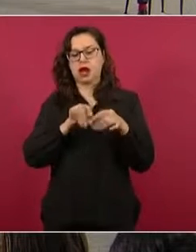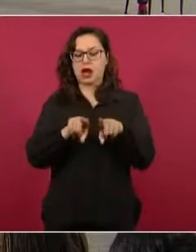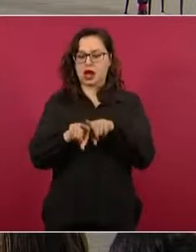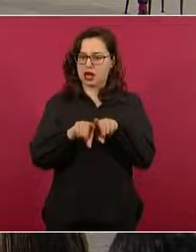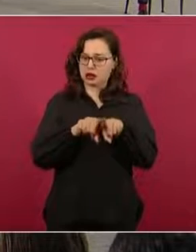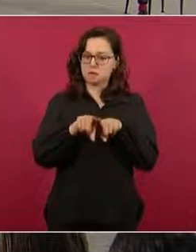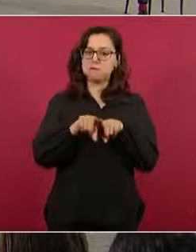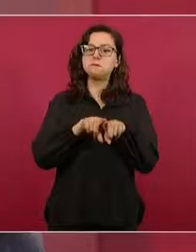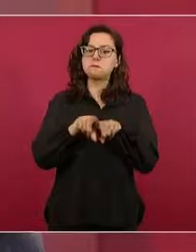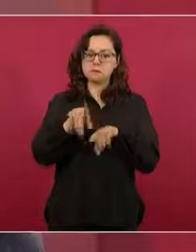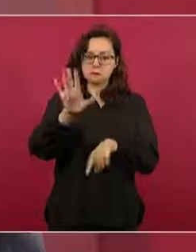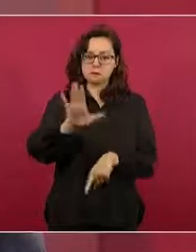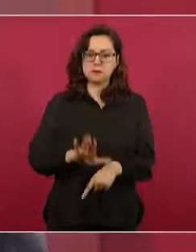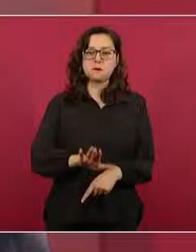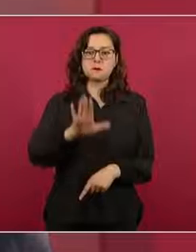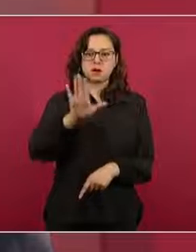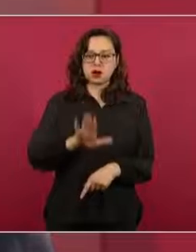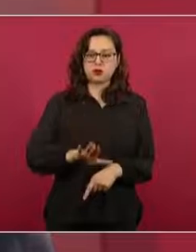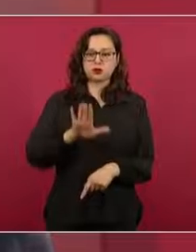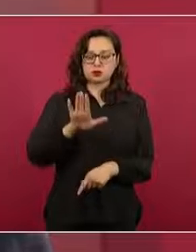lo que